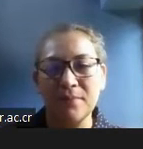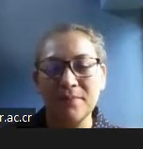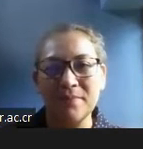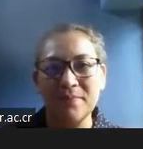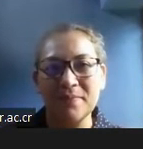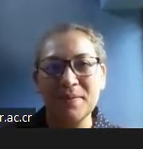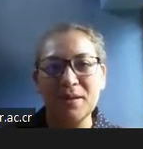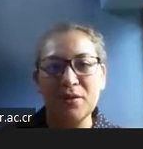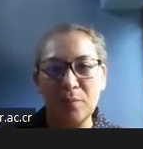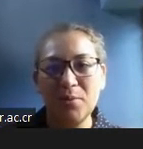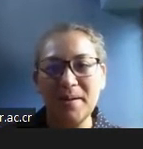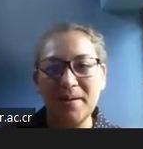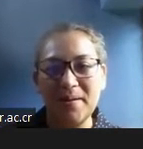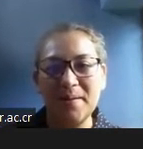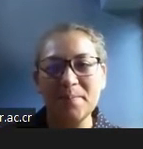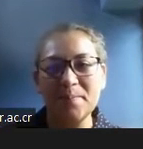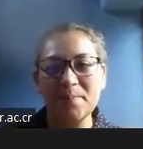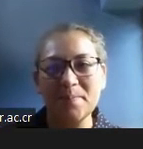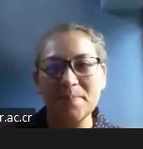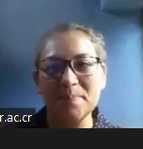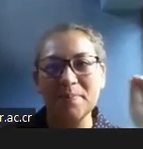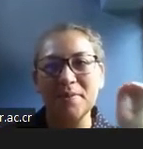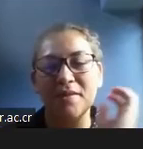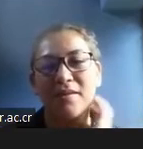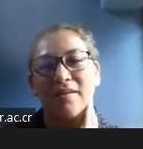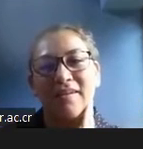Informativo. Informativo, ajá.